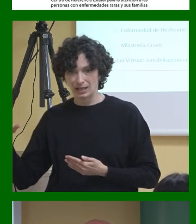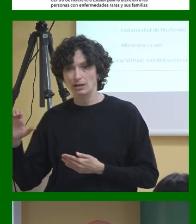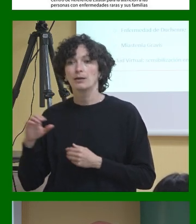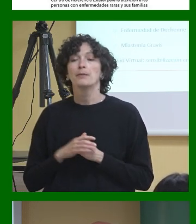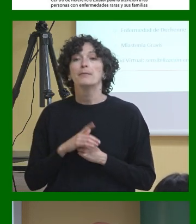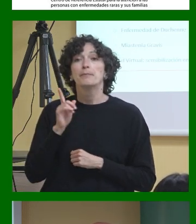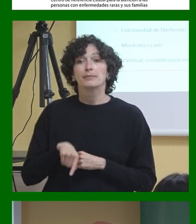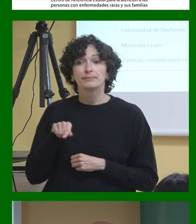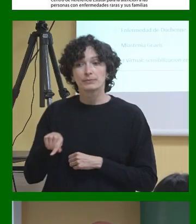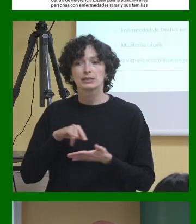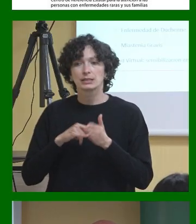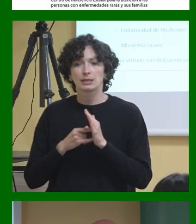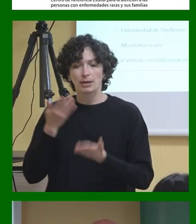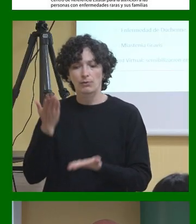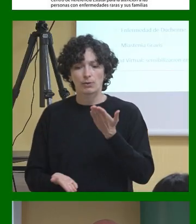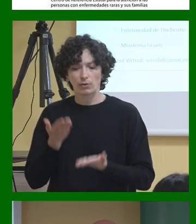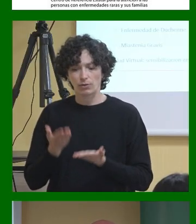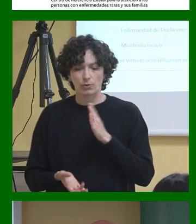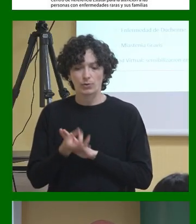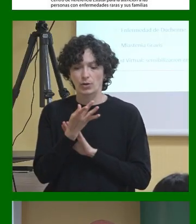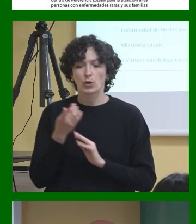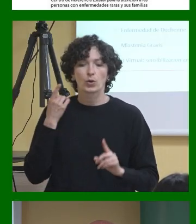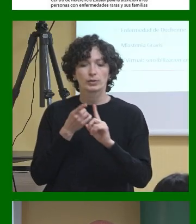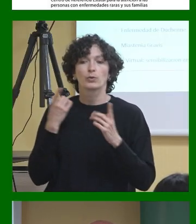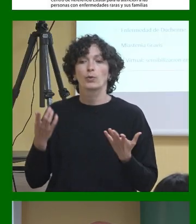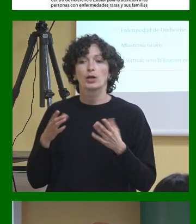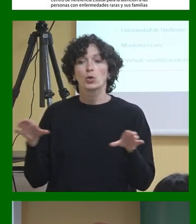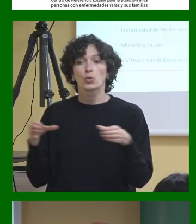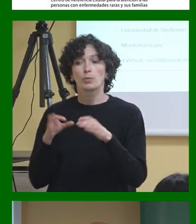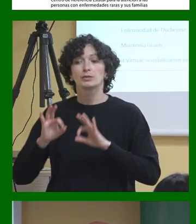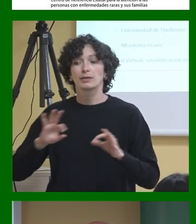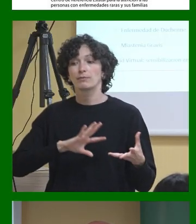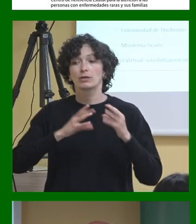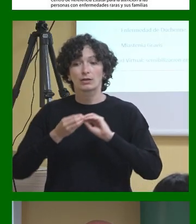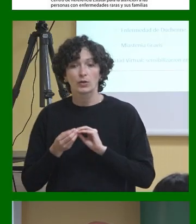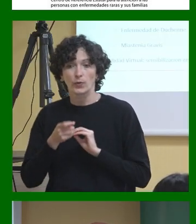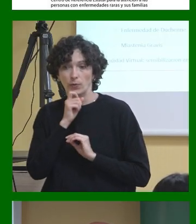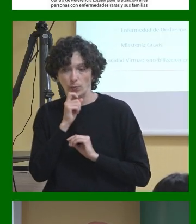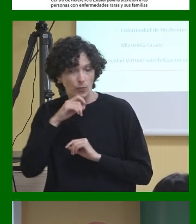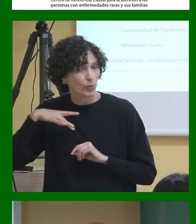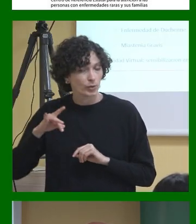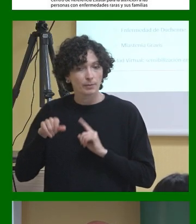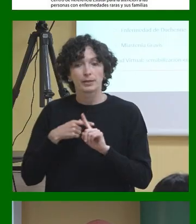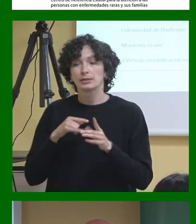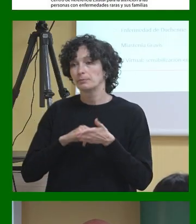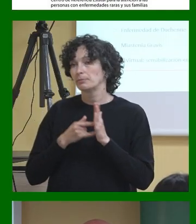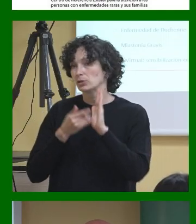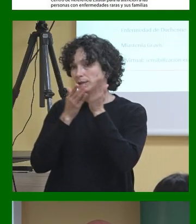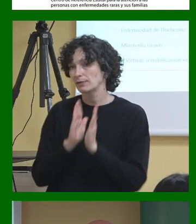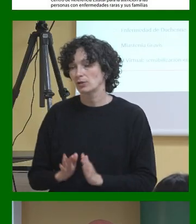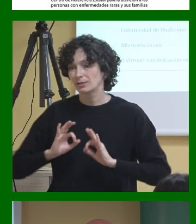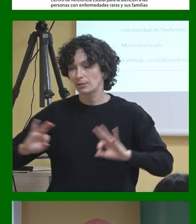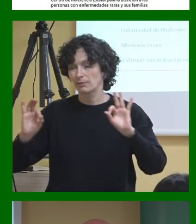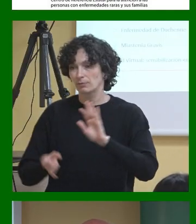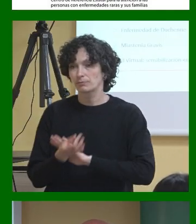y es cómo crear sistemas de evaluación adaptados a los colectivos específicos, solo para los colectivos específicos, y métodos de intervención específicos, porque